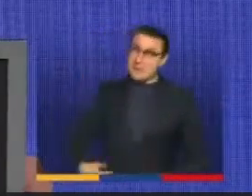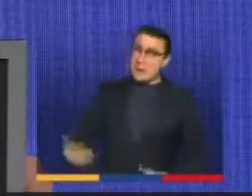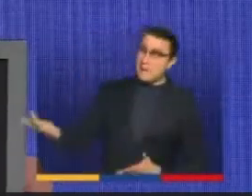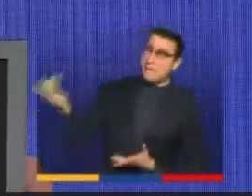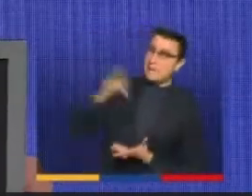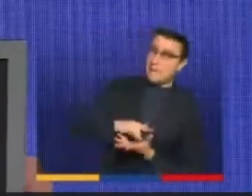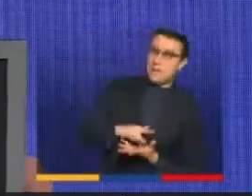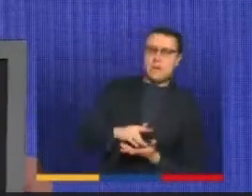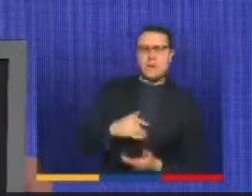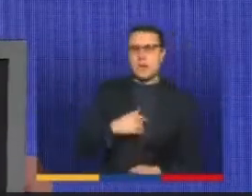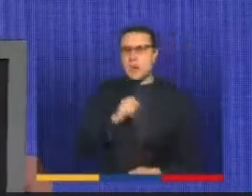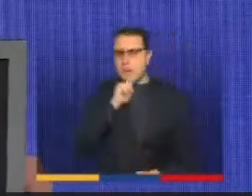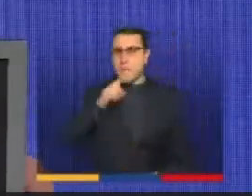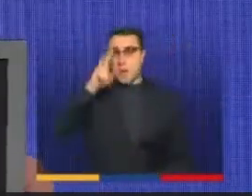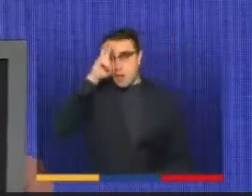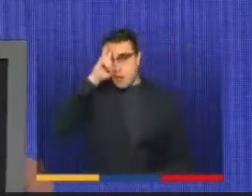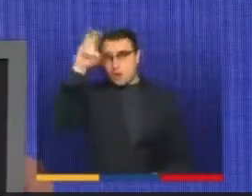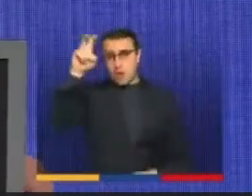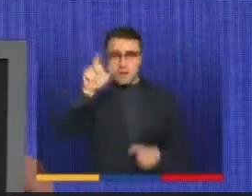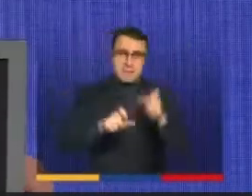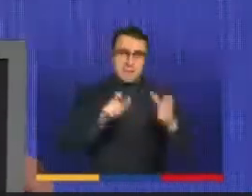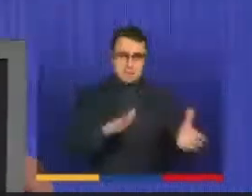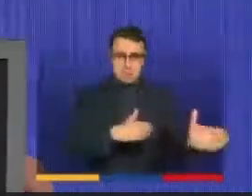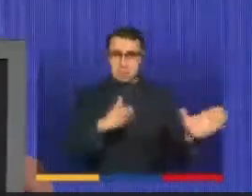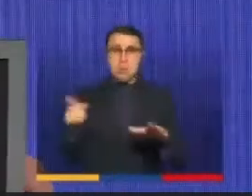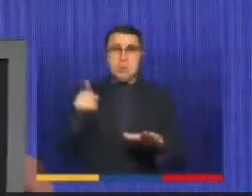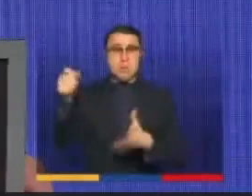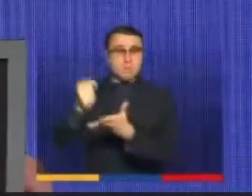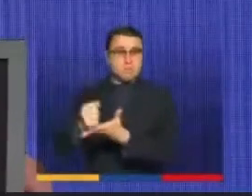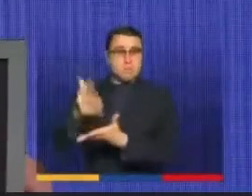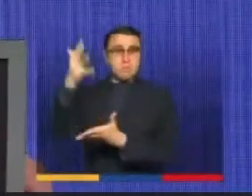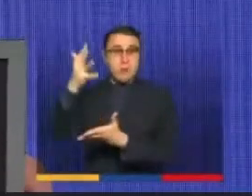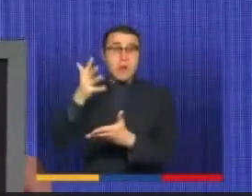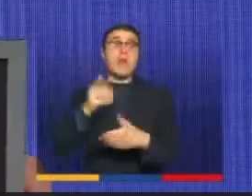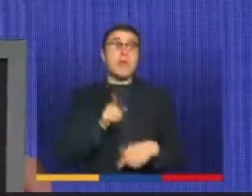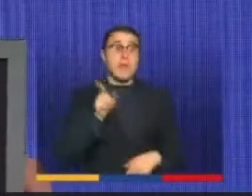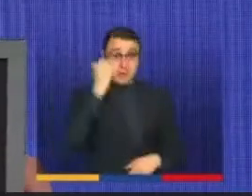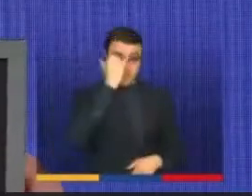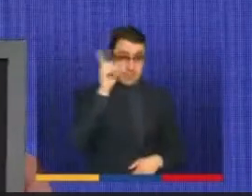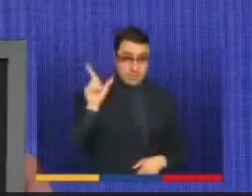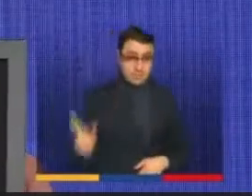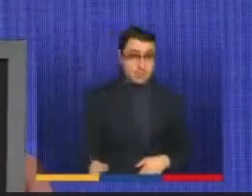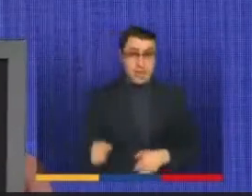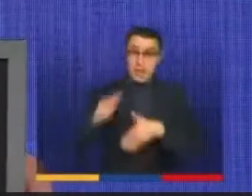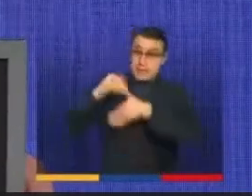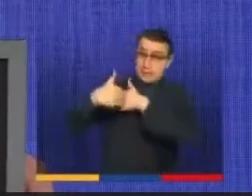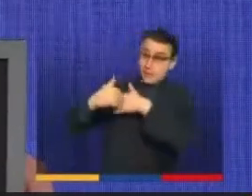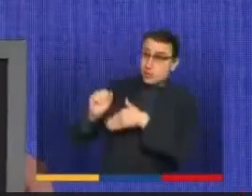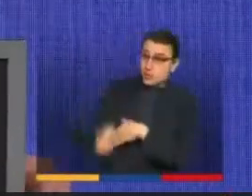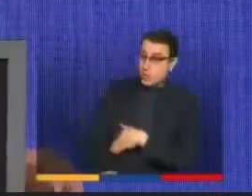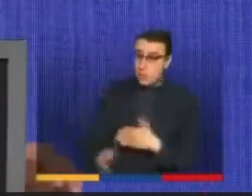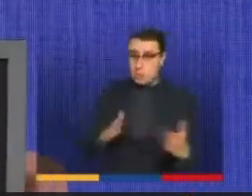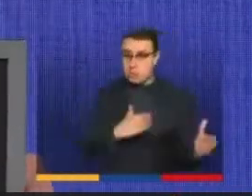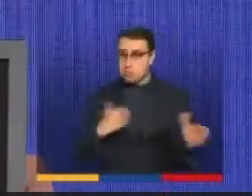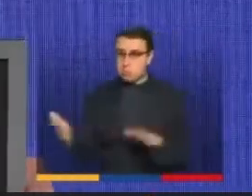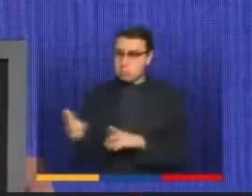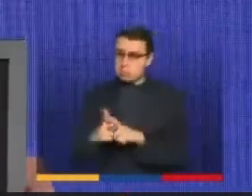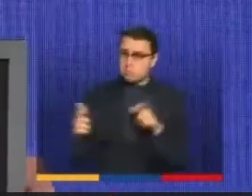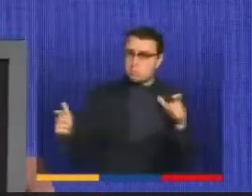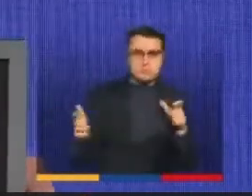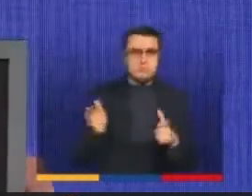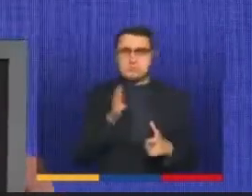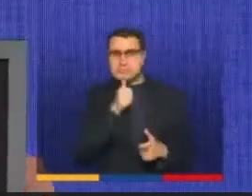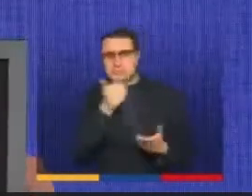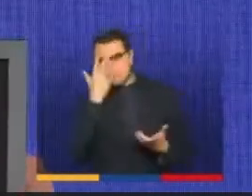el norte murió tanta gente cuando eran ricos y en el centro y el sur italiano más pobre? No, pues no tanta.